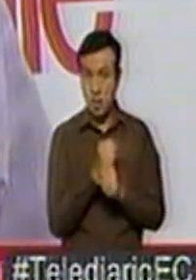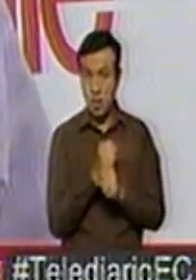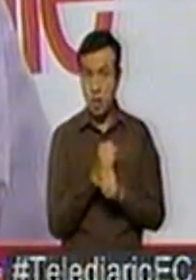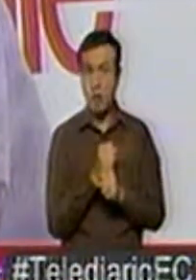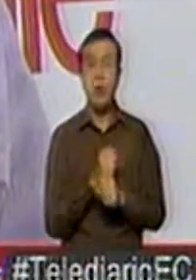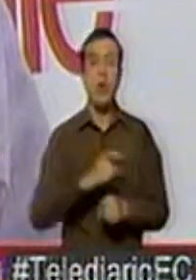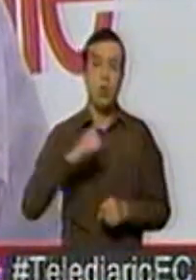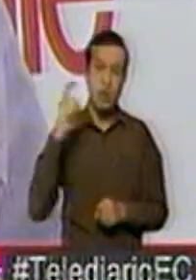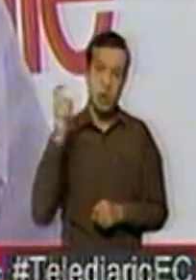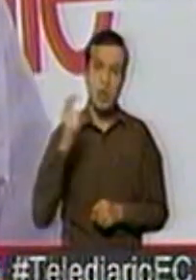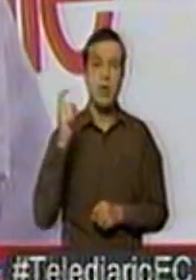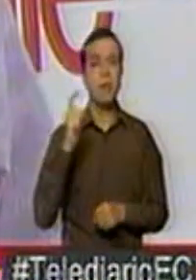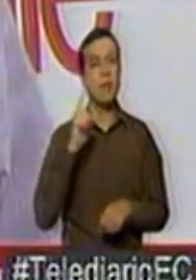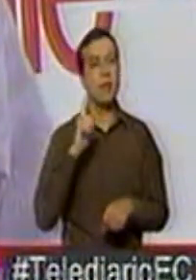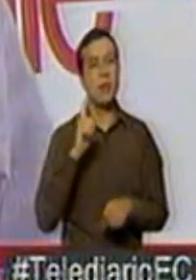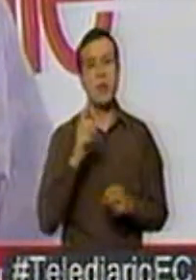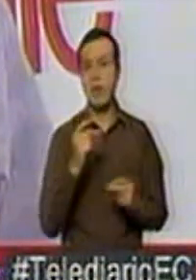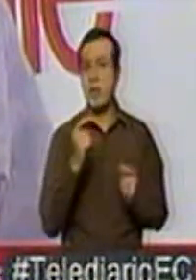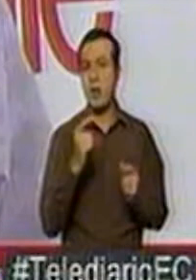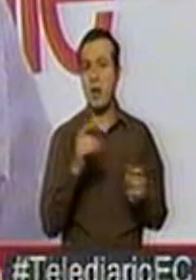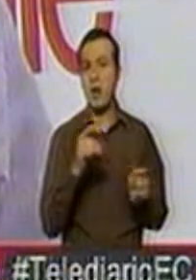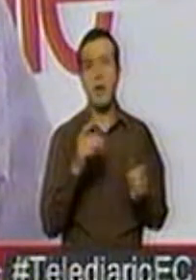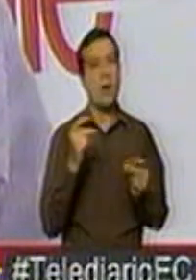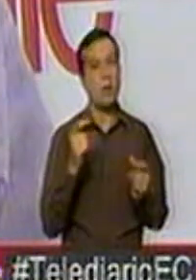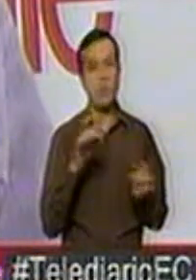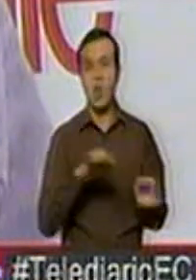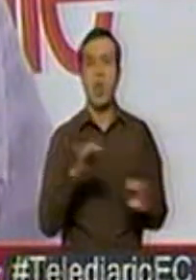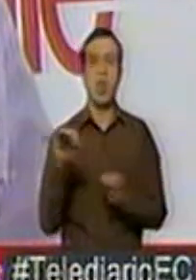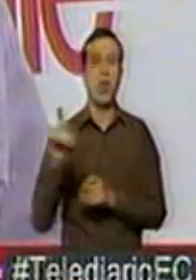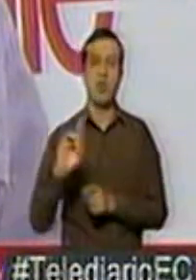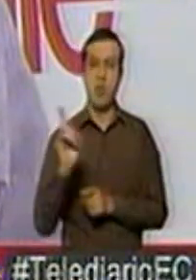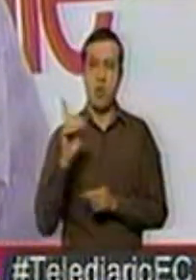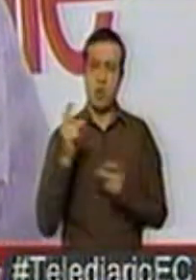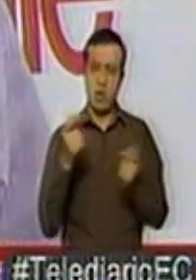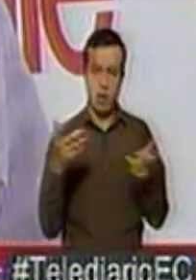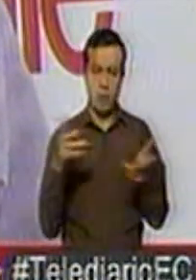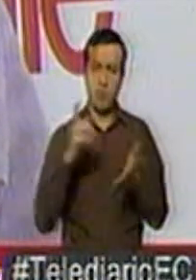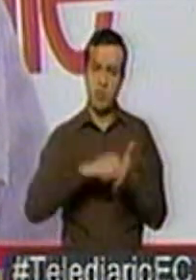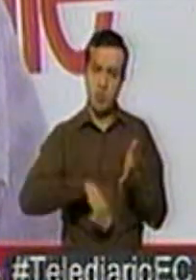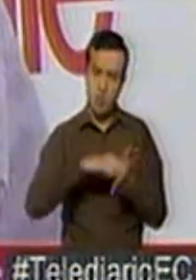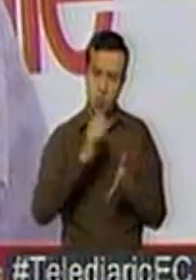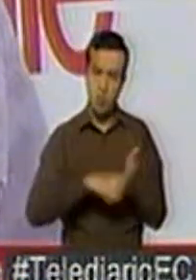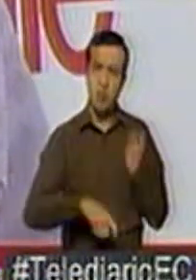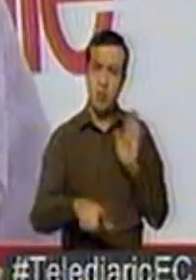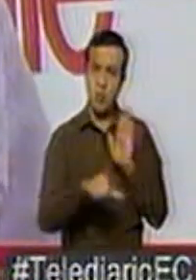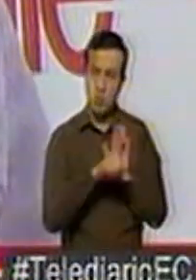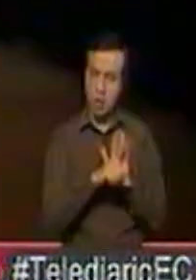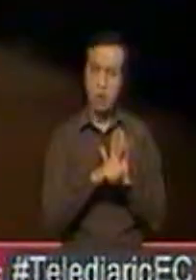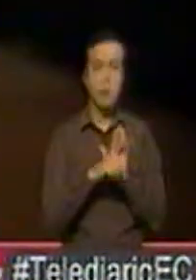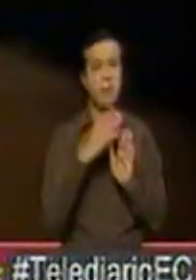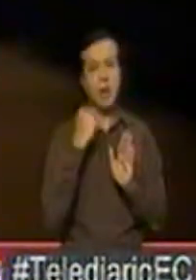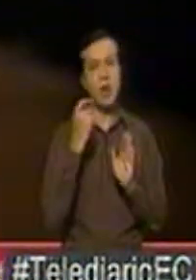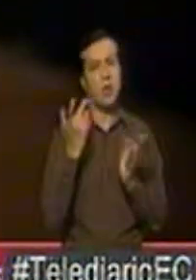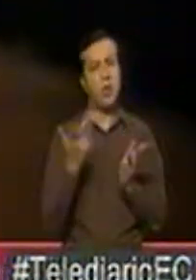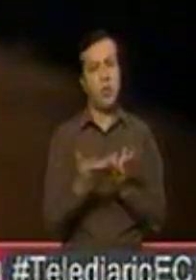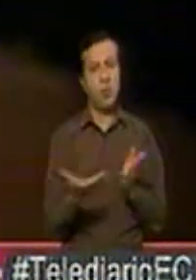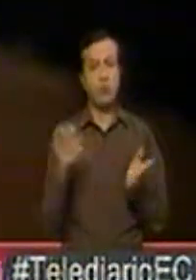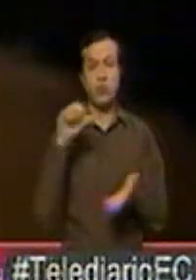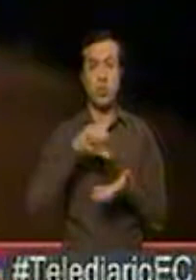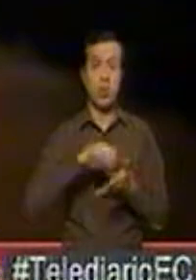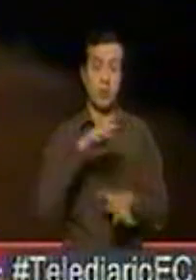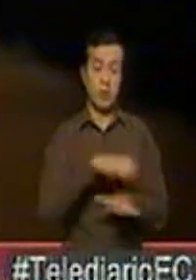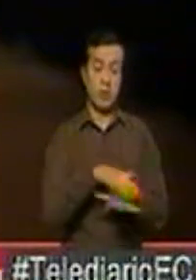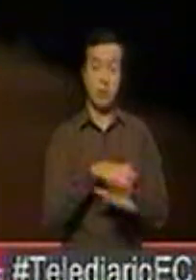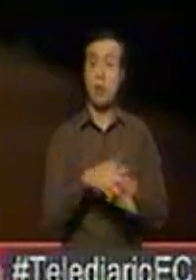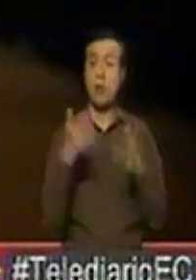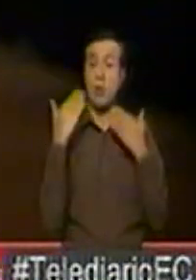buscar la manera de hacer que las reglas de contratación en el Ecuador sean mucho más dinámicas. En ciudades como Machala y